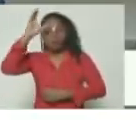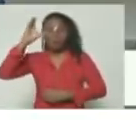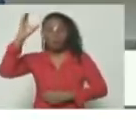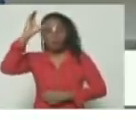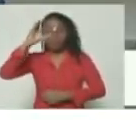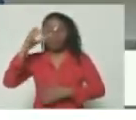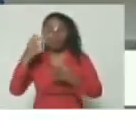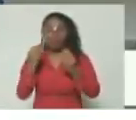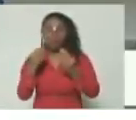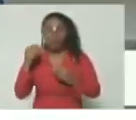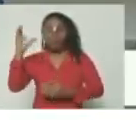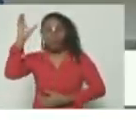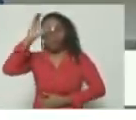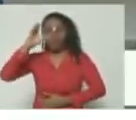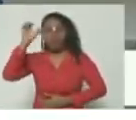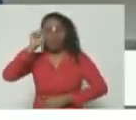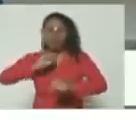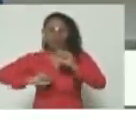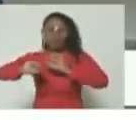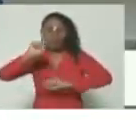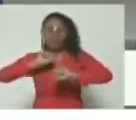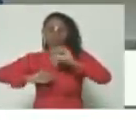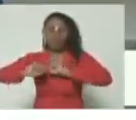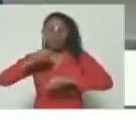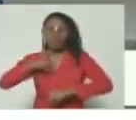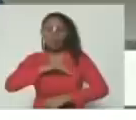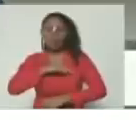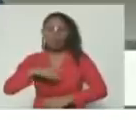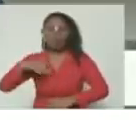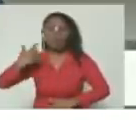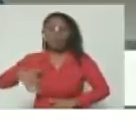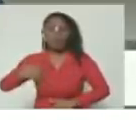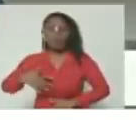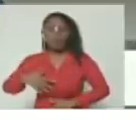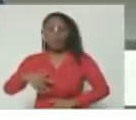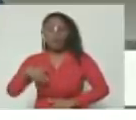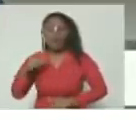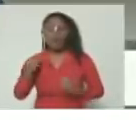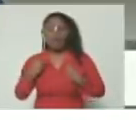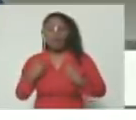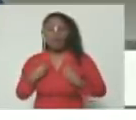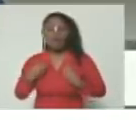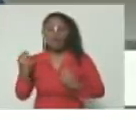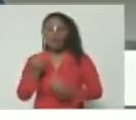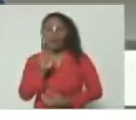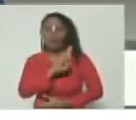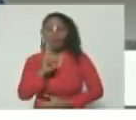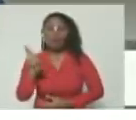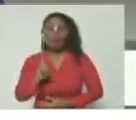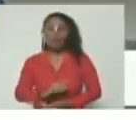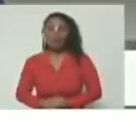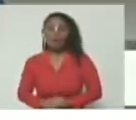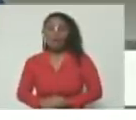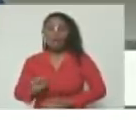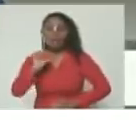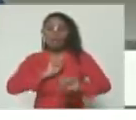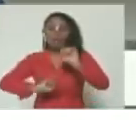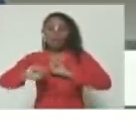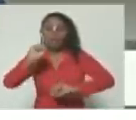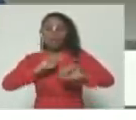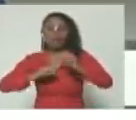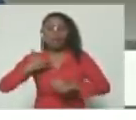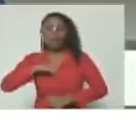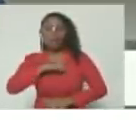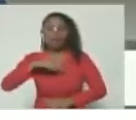mucha conciencia de lo que defendemos, defendemos nuestro derecho a existir como república. Defendemos nuestro